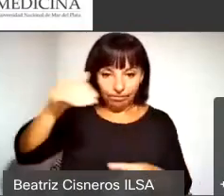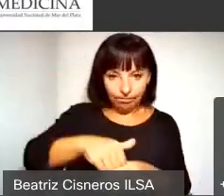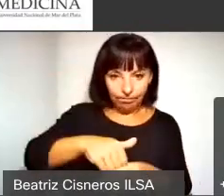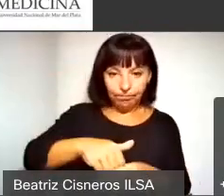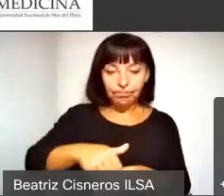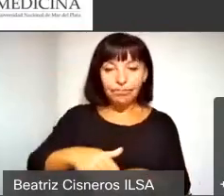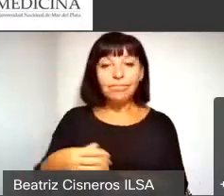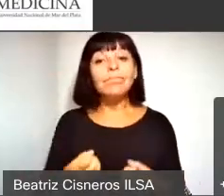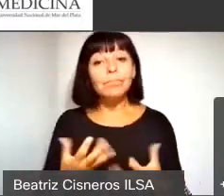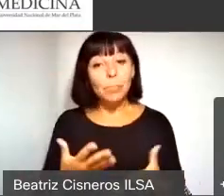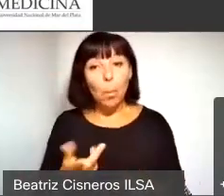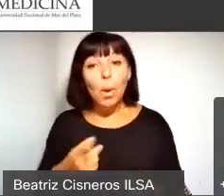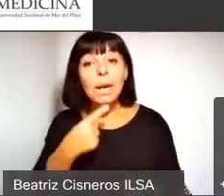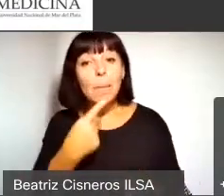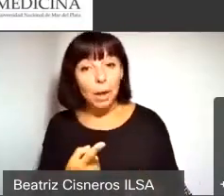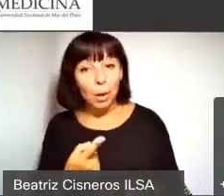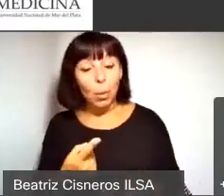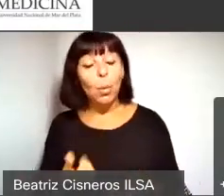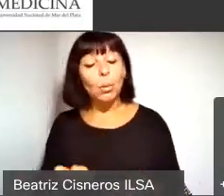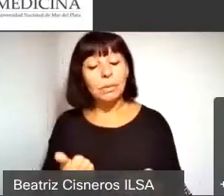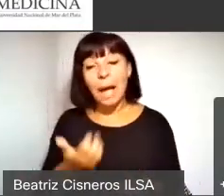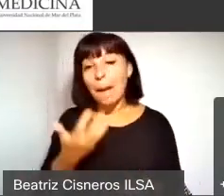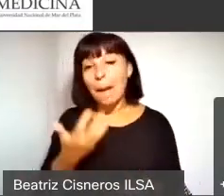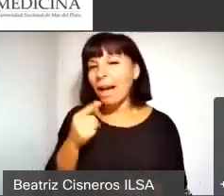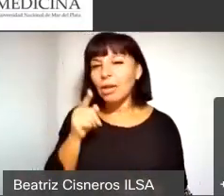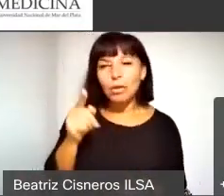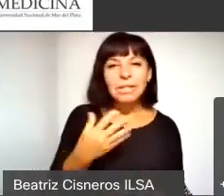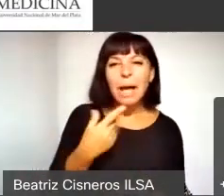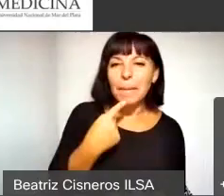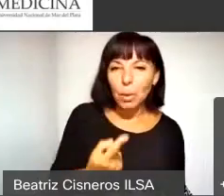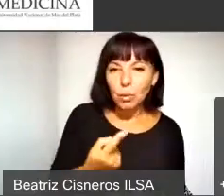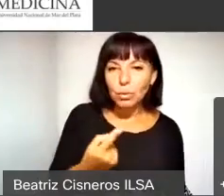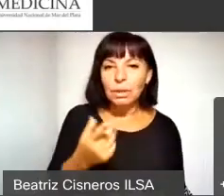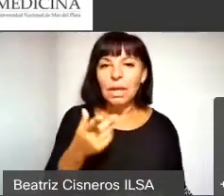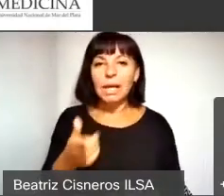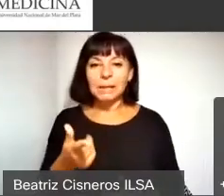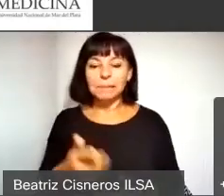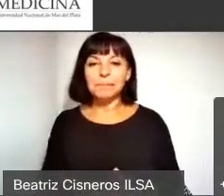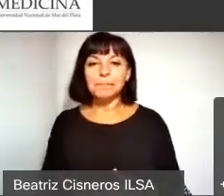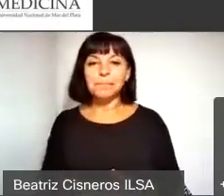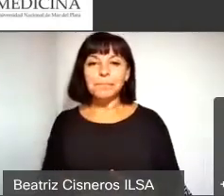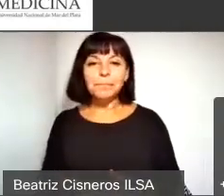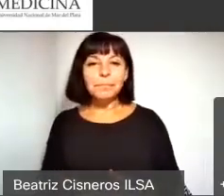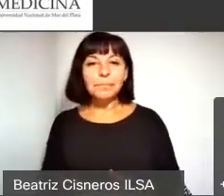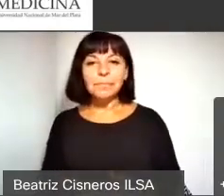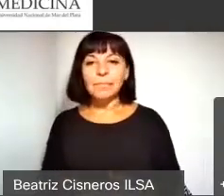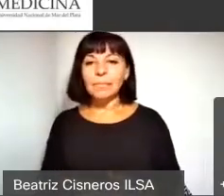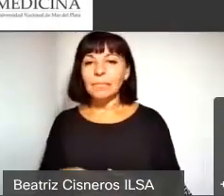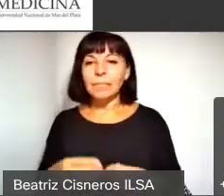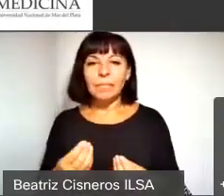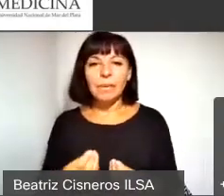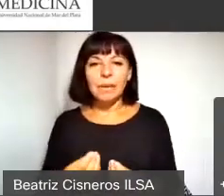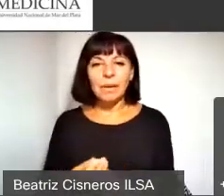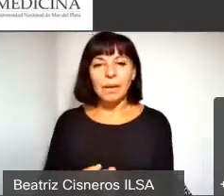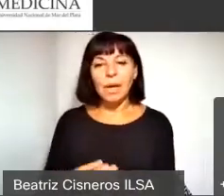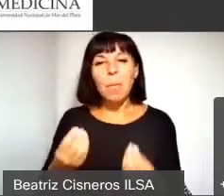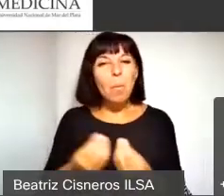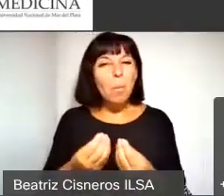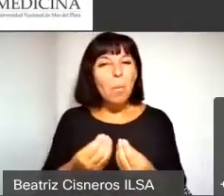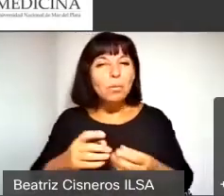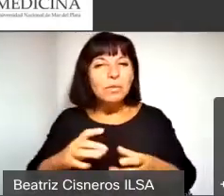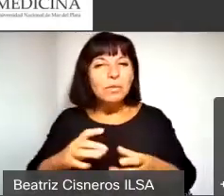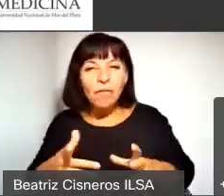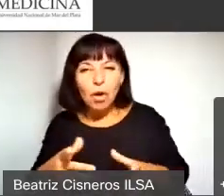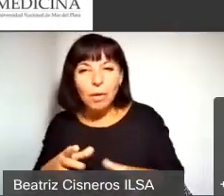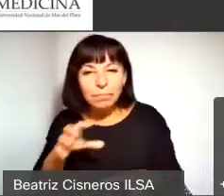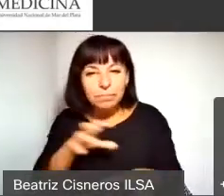Buenísima esa pregunta, me encantó esa pregunta, muy buena. Seguramente hay muchas formas de poder clasificar